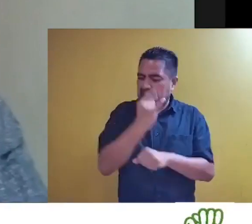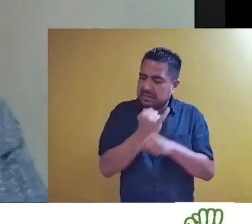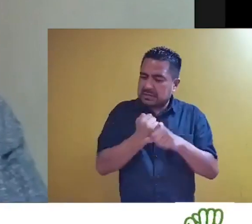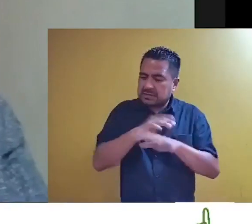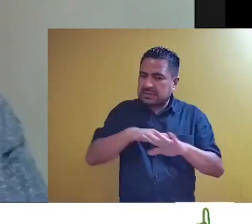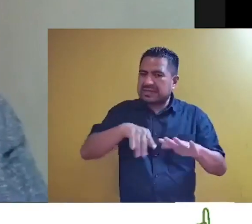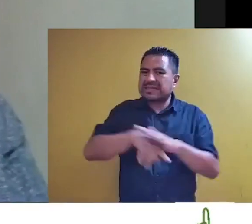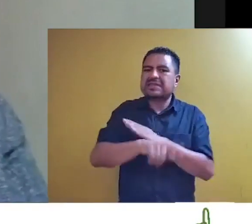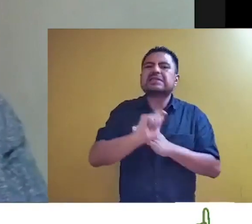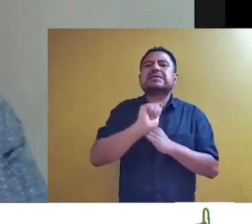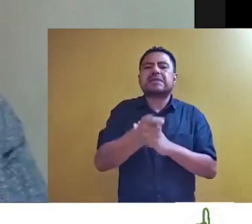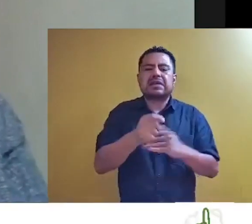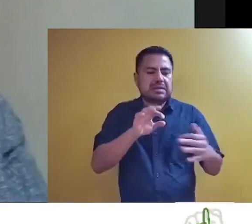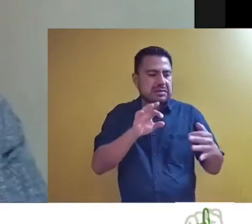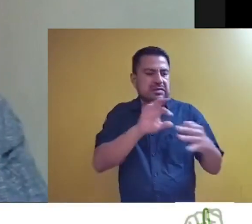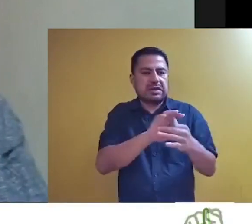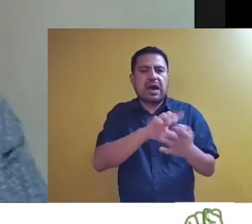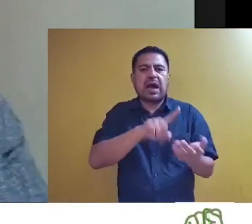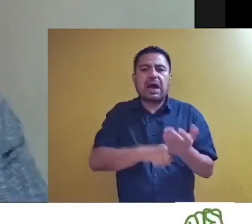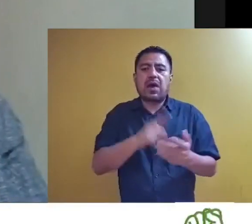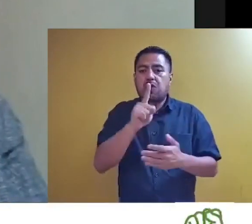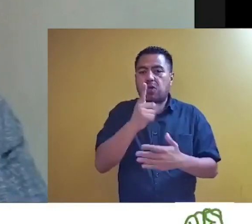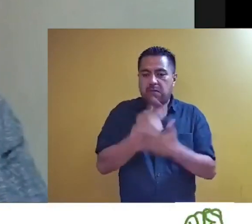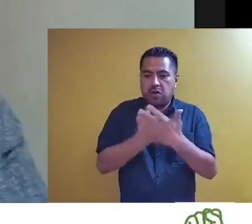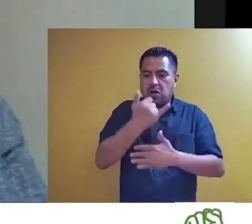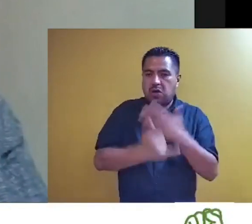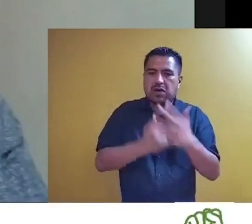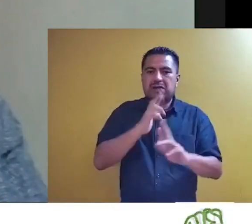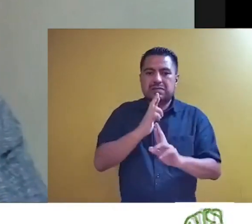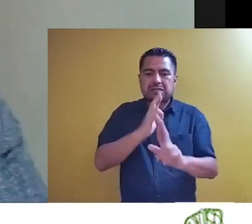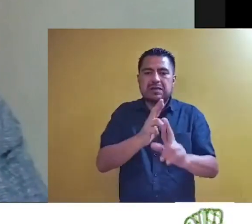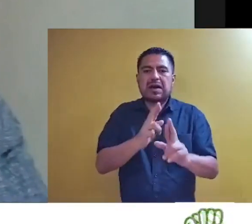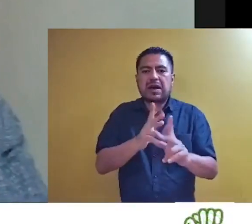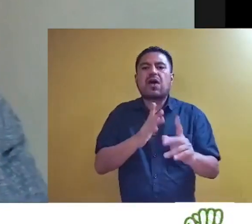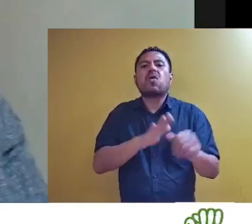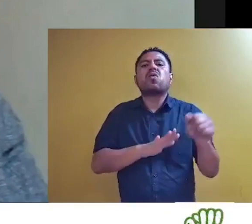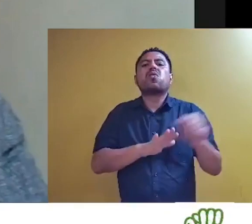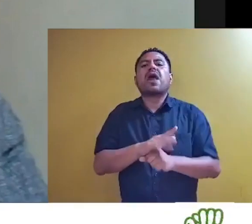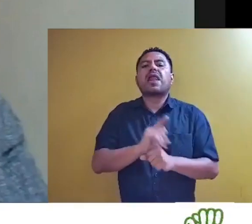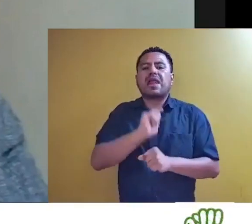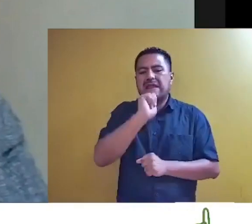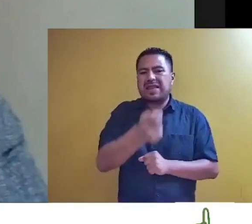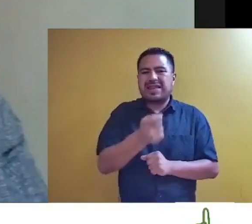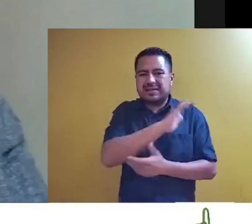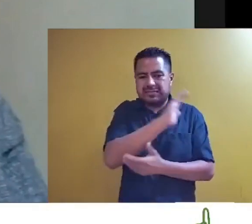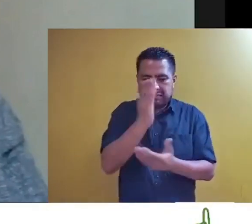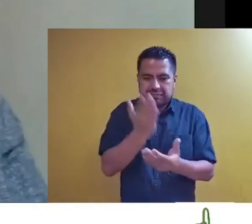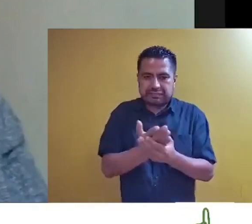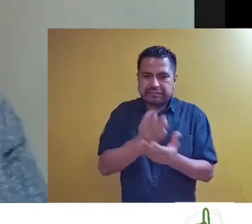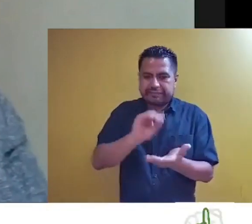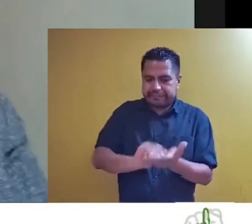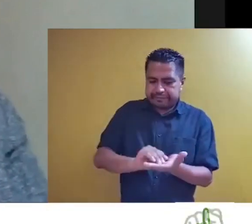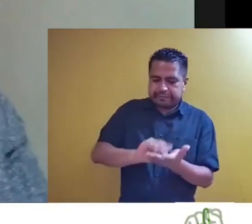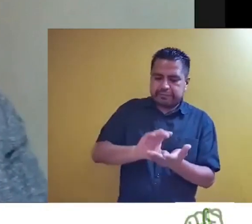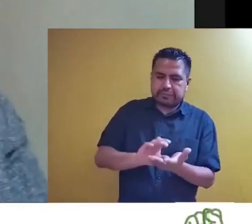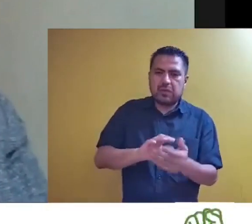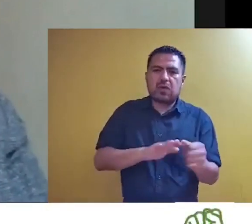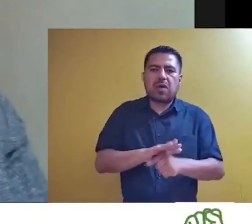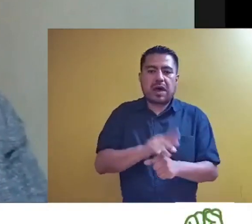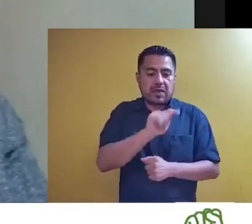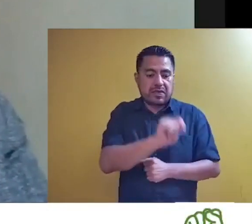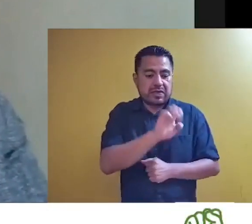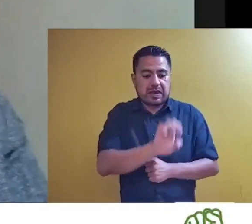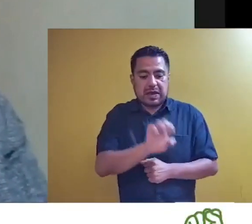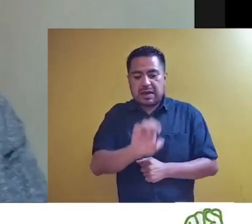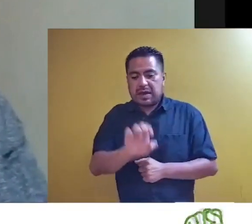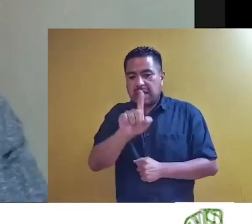y resolver corresponde a un proyecto de resolución relativo al expediente identificado con la clave